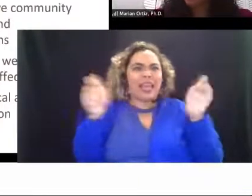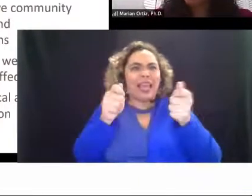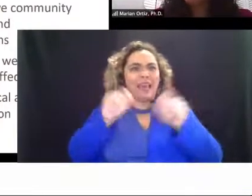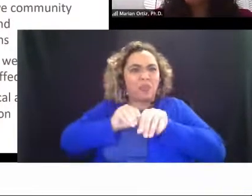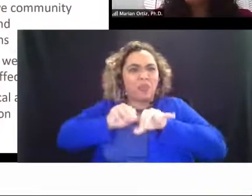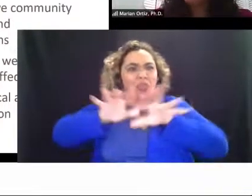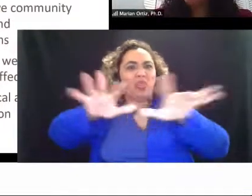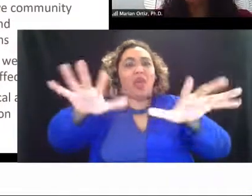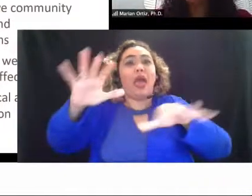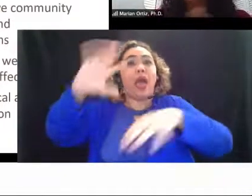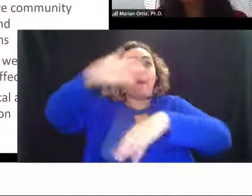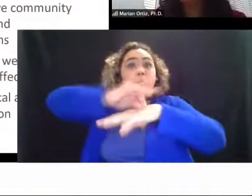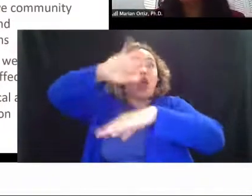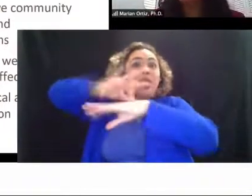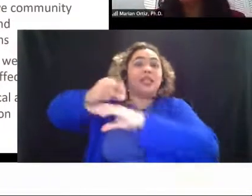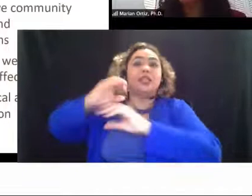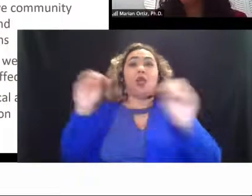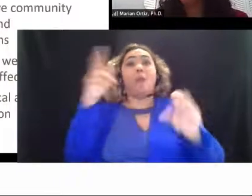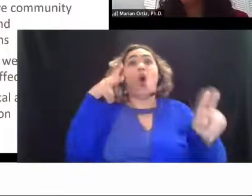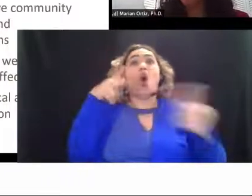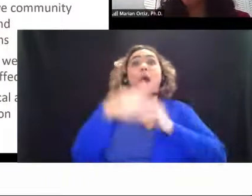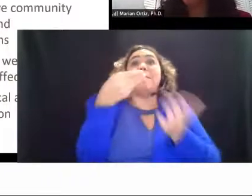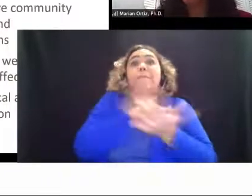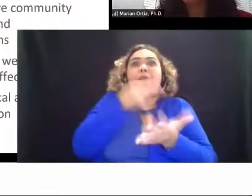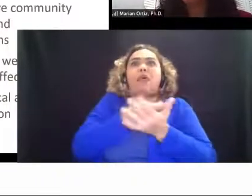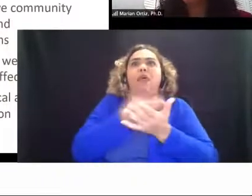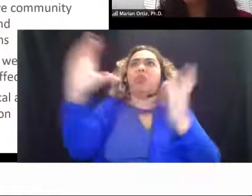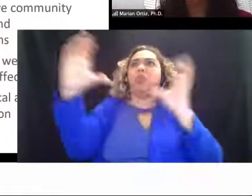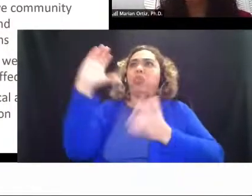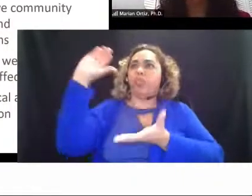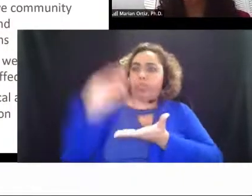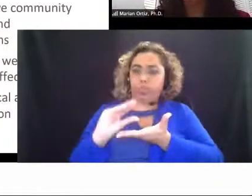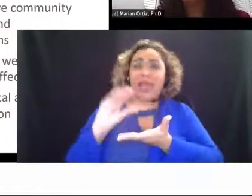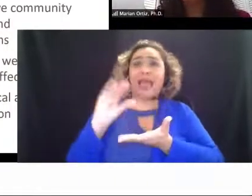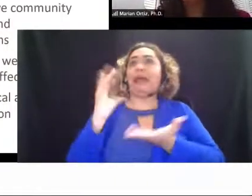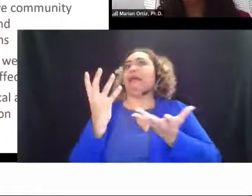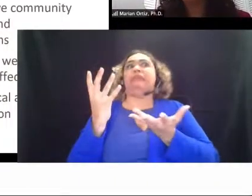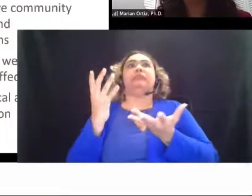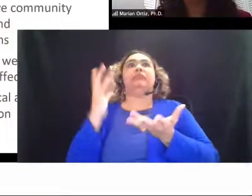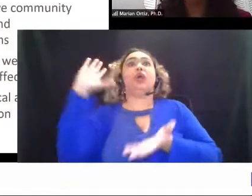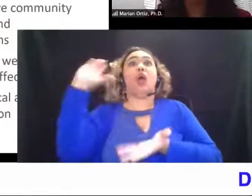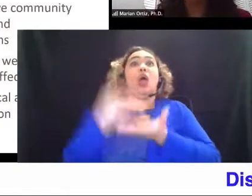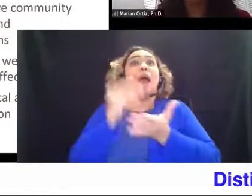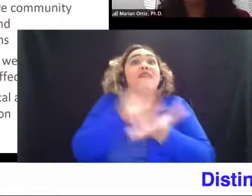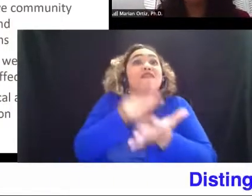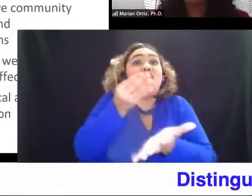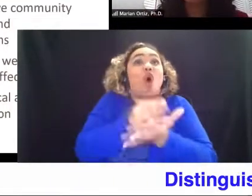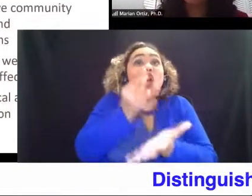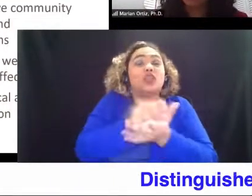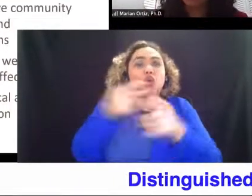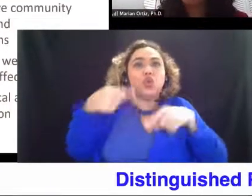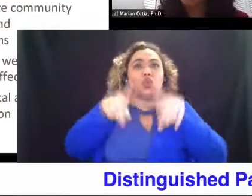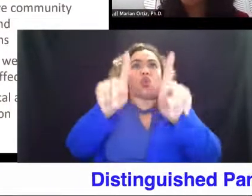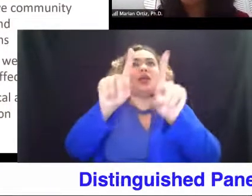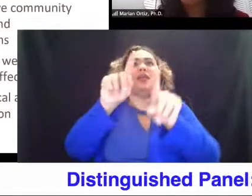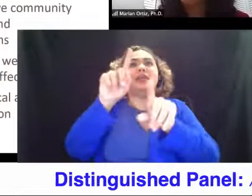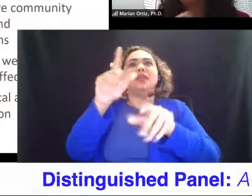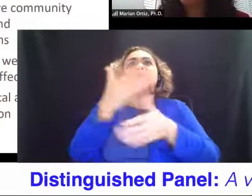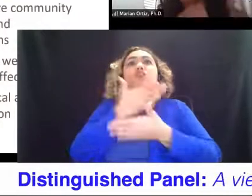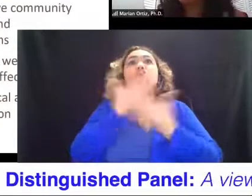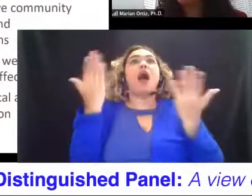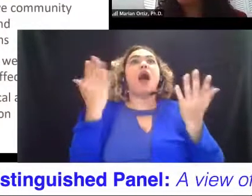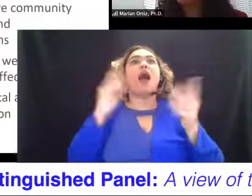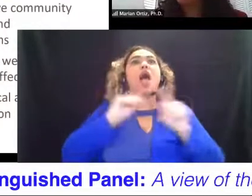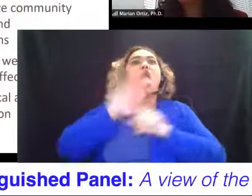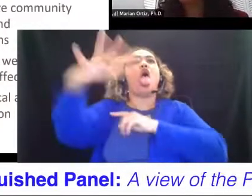por el recorte de fondos, y esto es uno de los problemas principales, ¿verdad? Se van recortando fondos durante esos periodos que no hay epidemias, entonces cuando llega